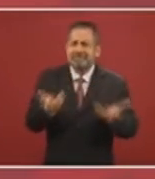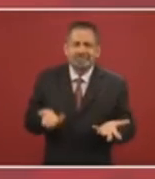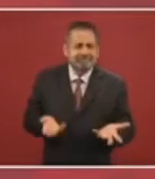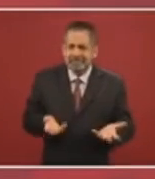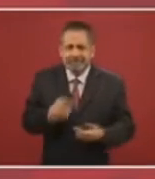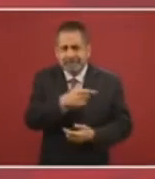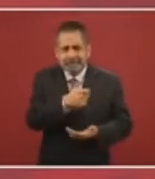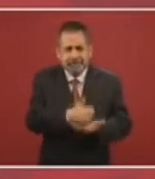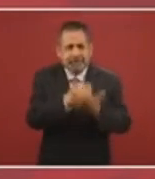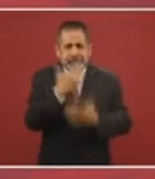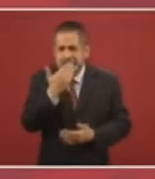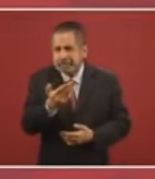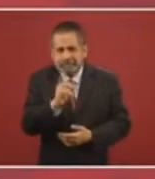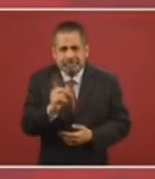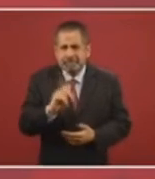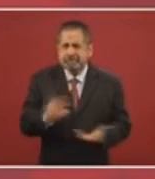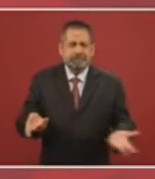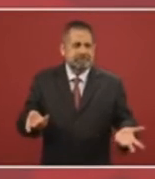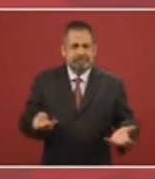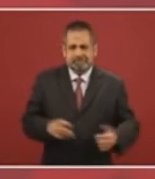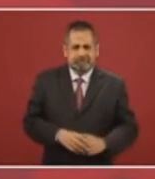no ayuda.